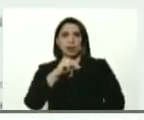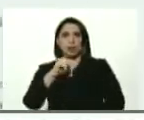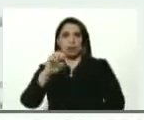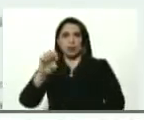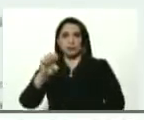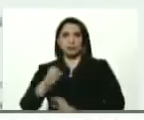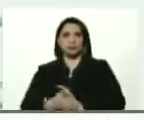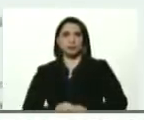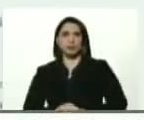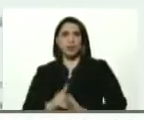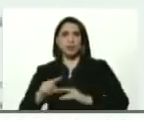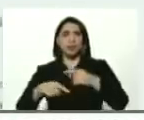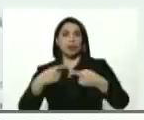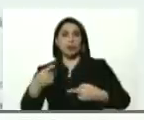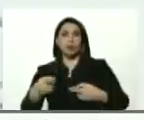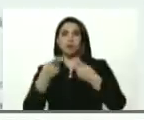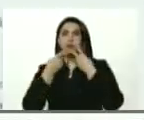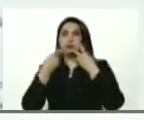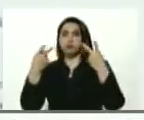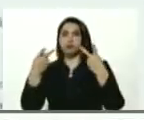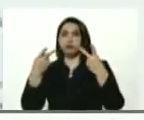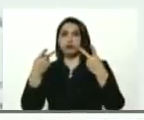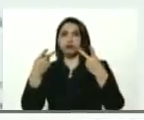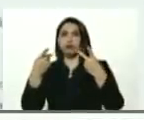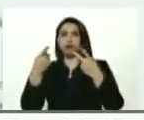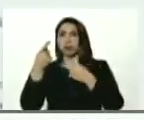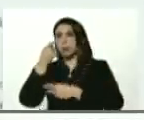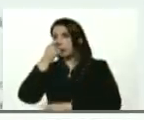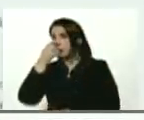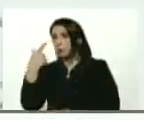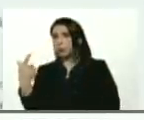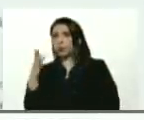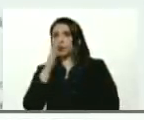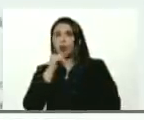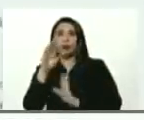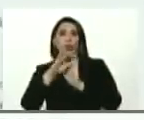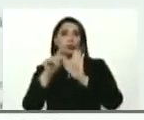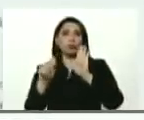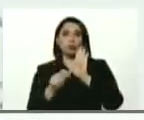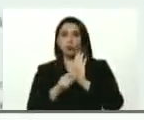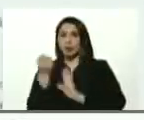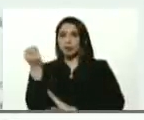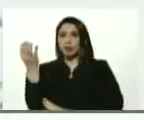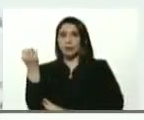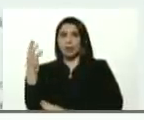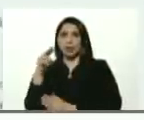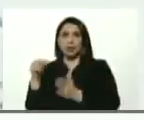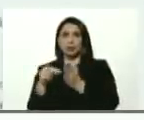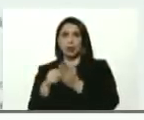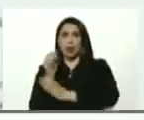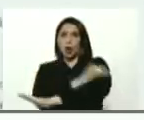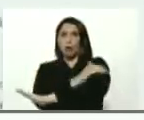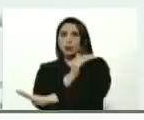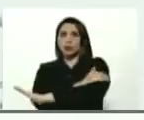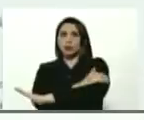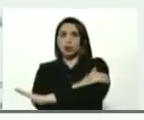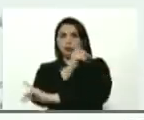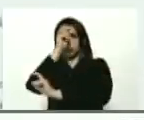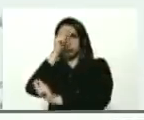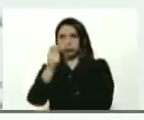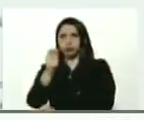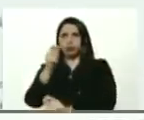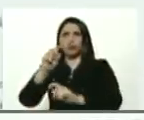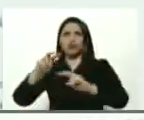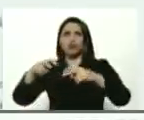Electoral, luego de declararse la omisión inconstitucional de la Asamblea Nacional en desacato en la designación de